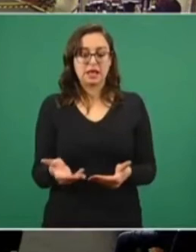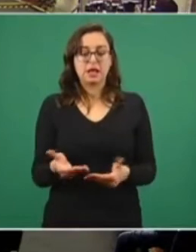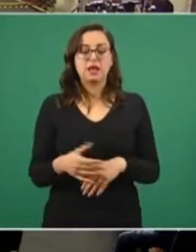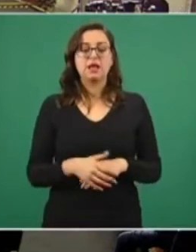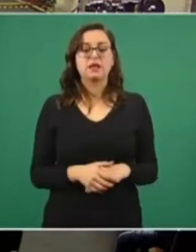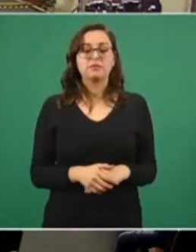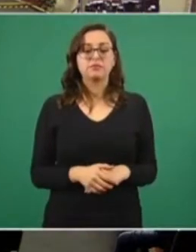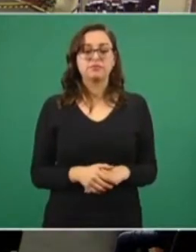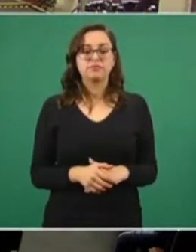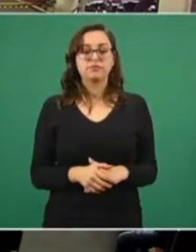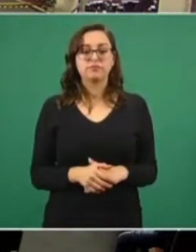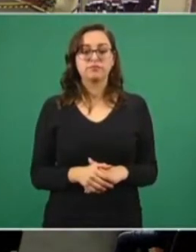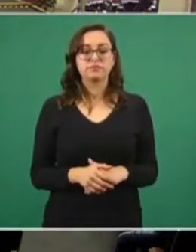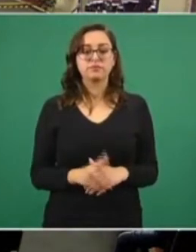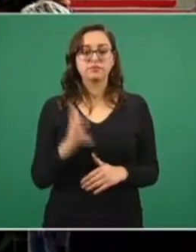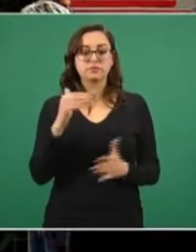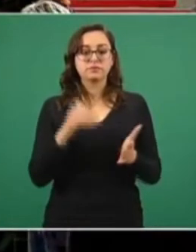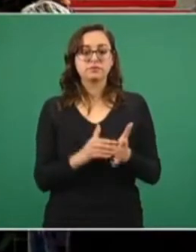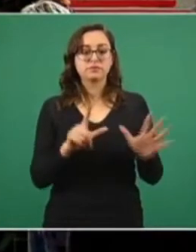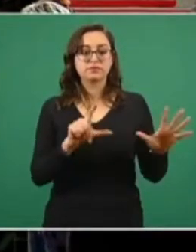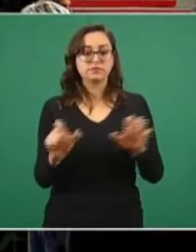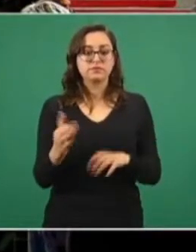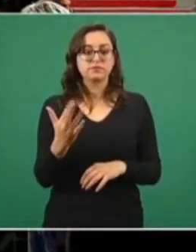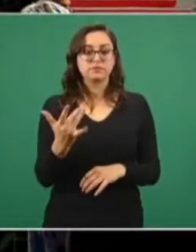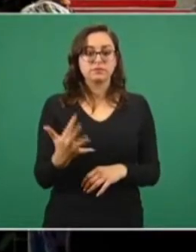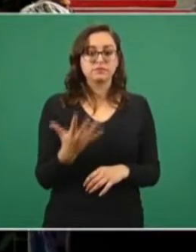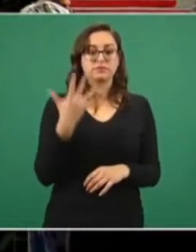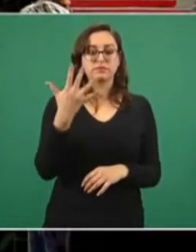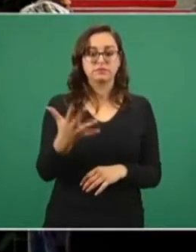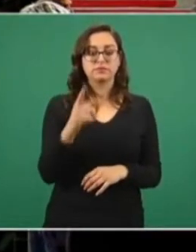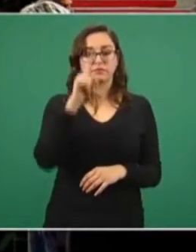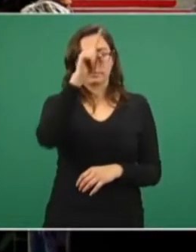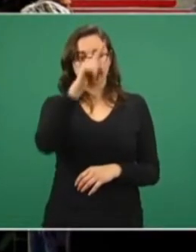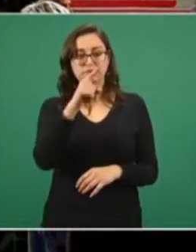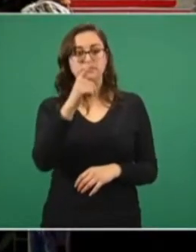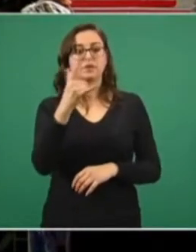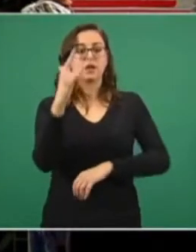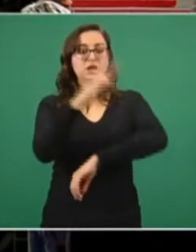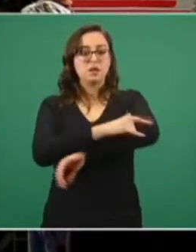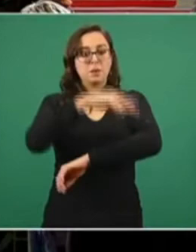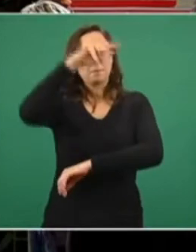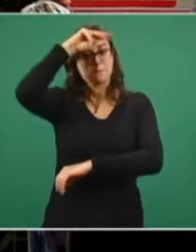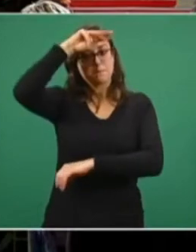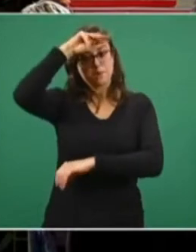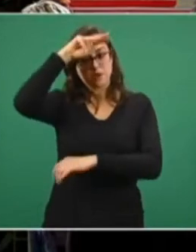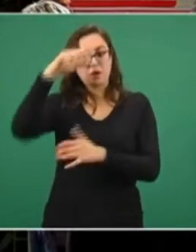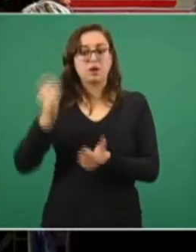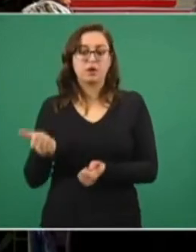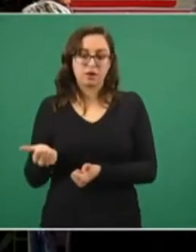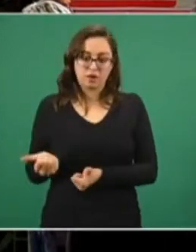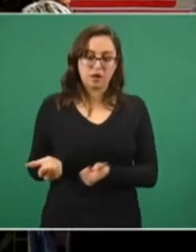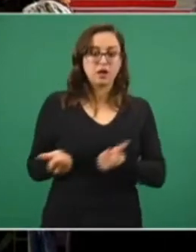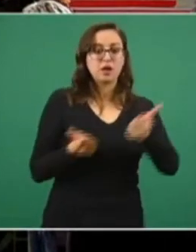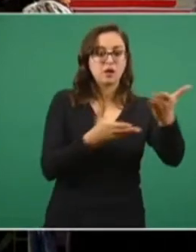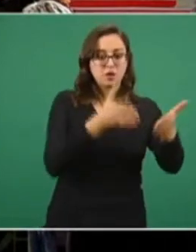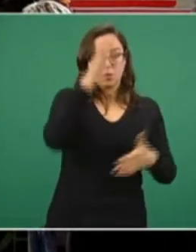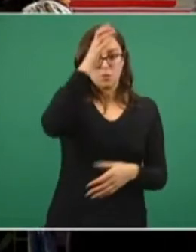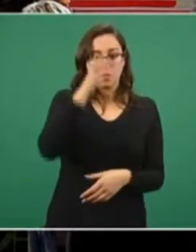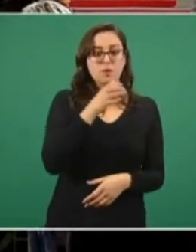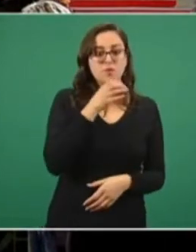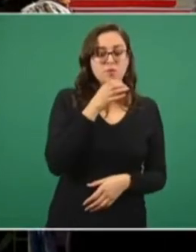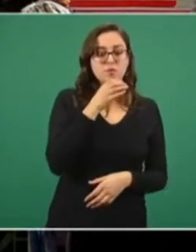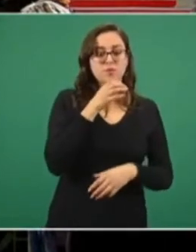llega esta cantidad, 8,755 al aeropuerto de Monterrey y serán igualmente trasladadas a